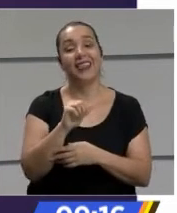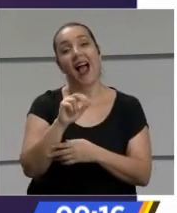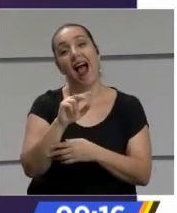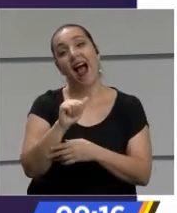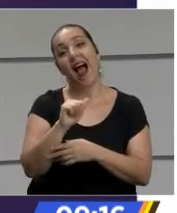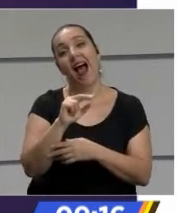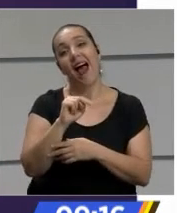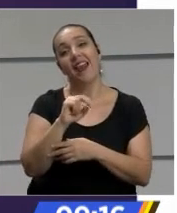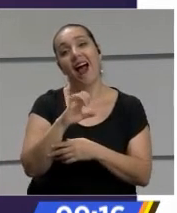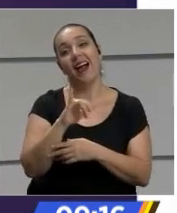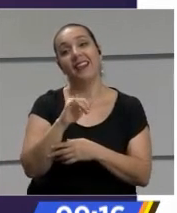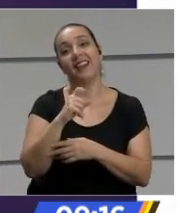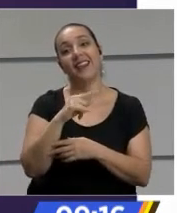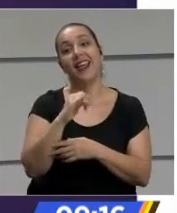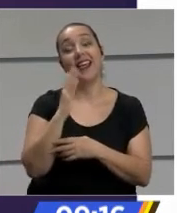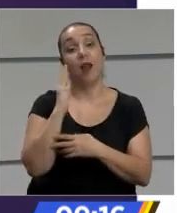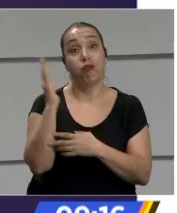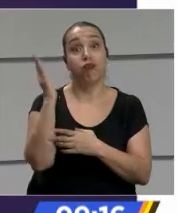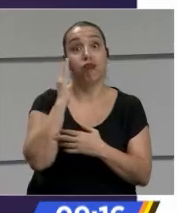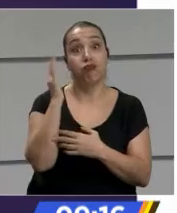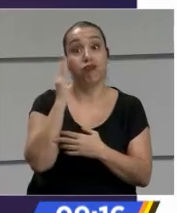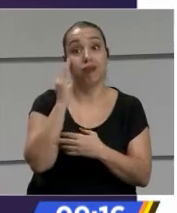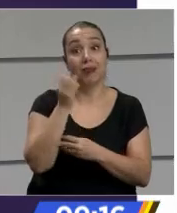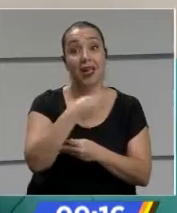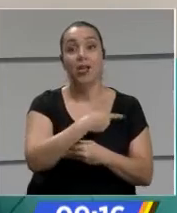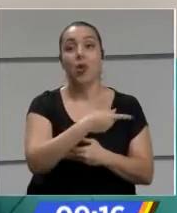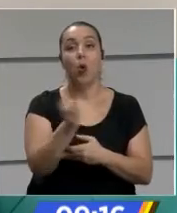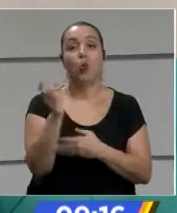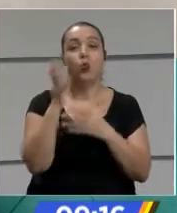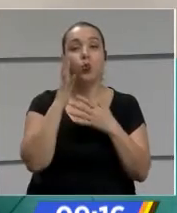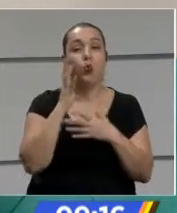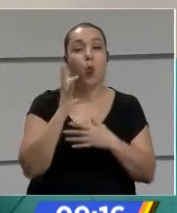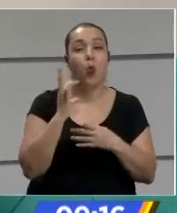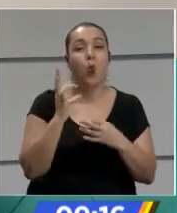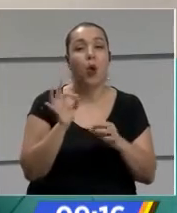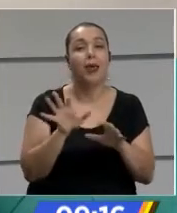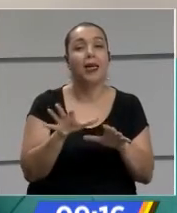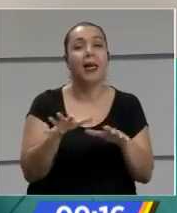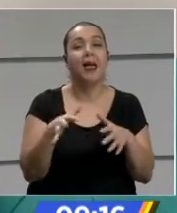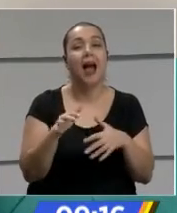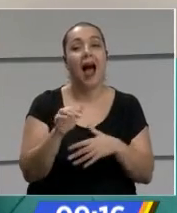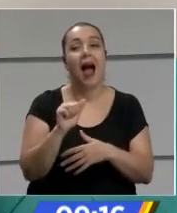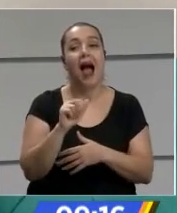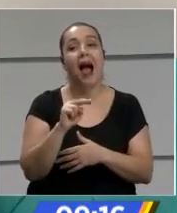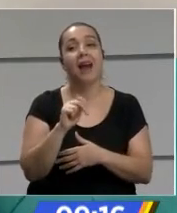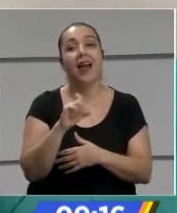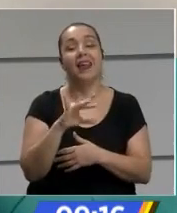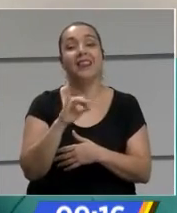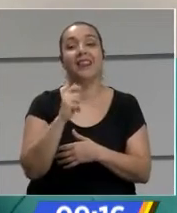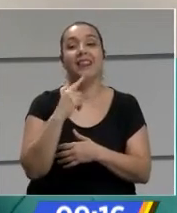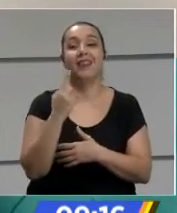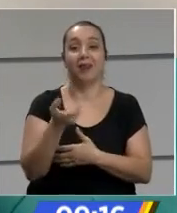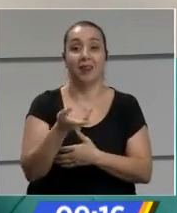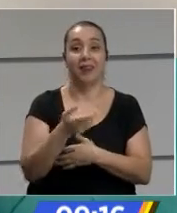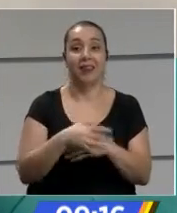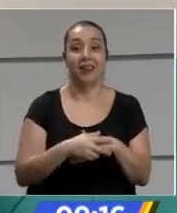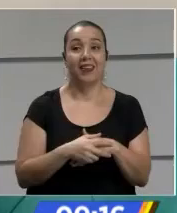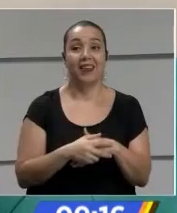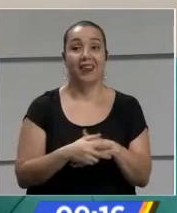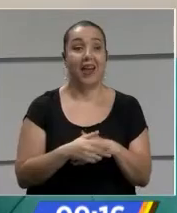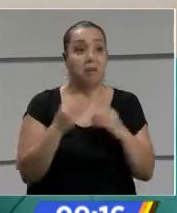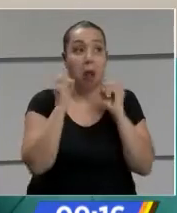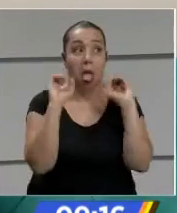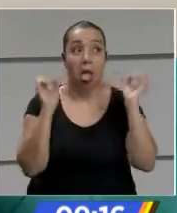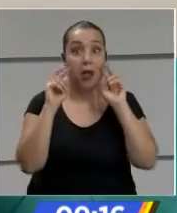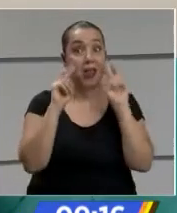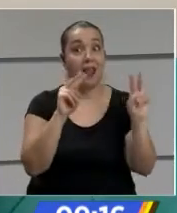Antes de leer, bueno, les íbamos a preguntar qué creían ustedes que era Anansi. Bueno, a ver.